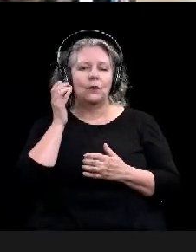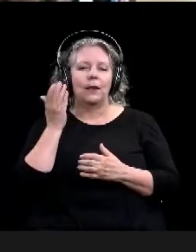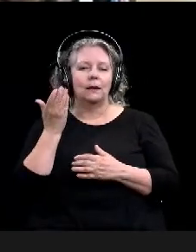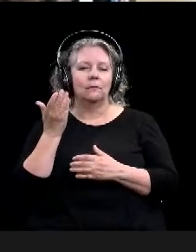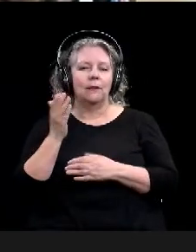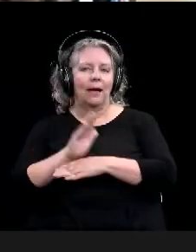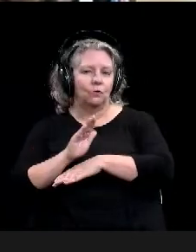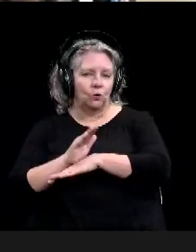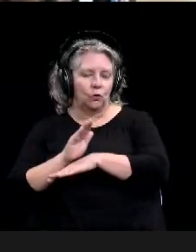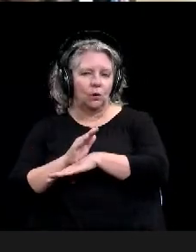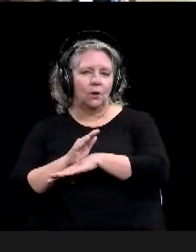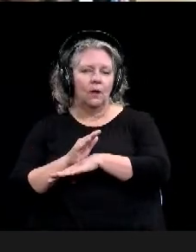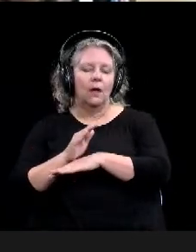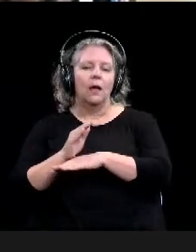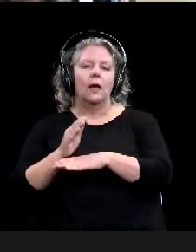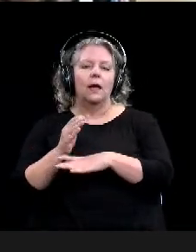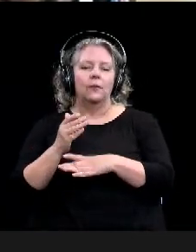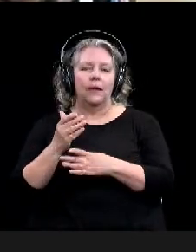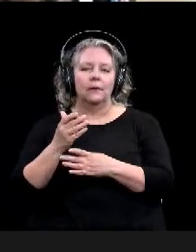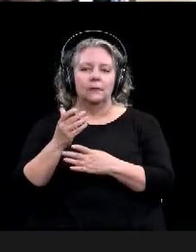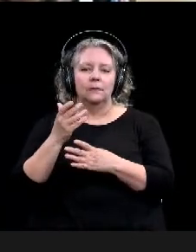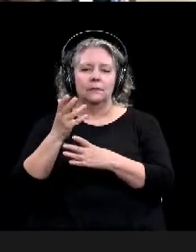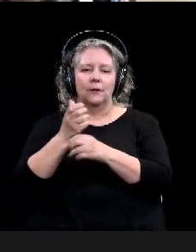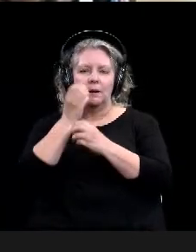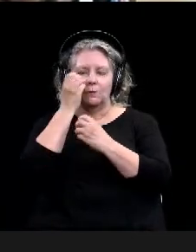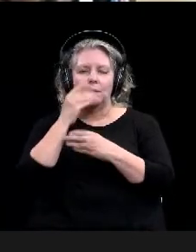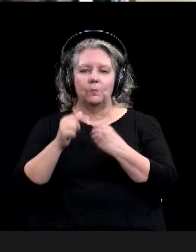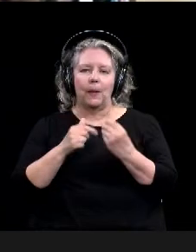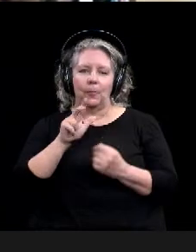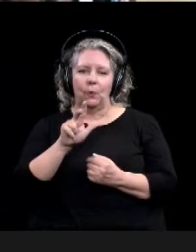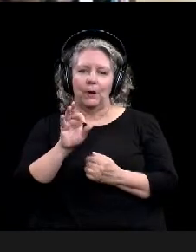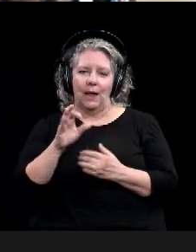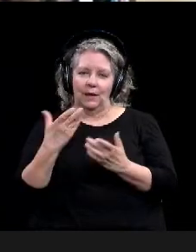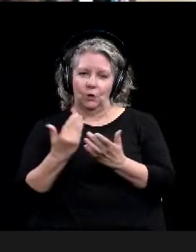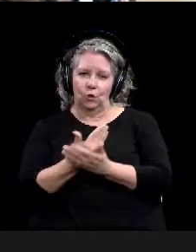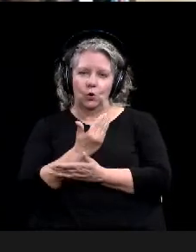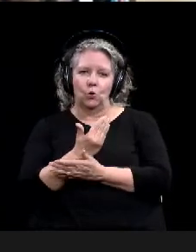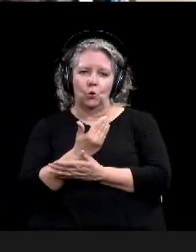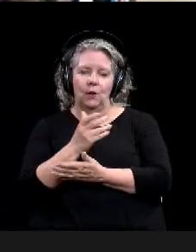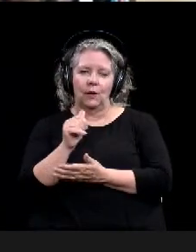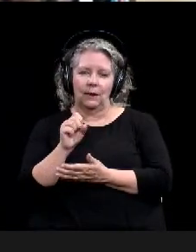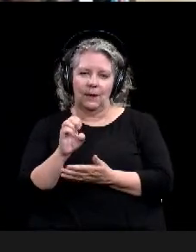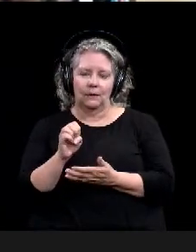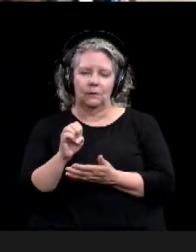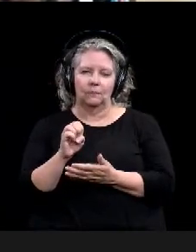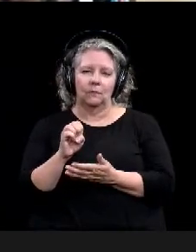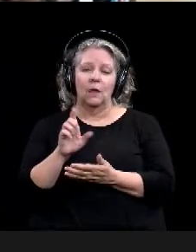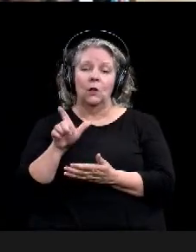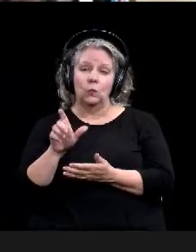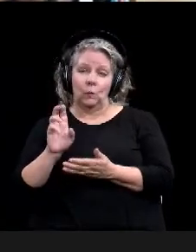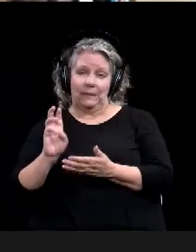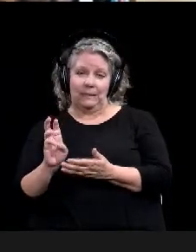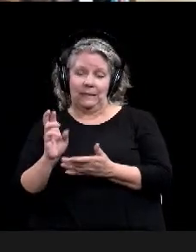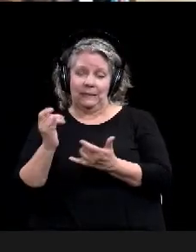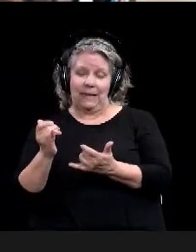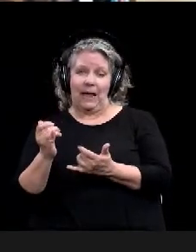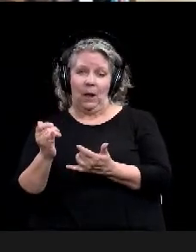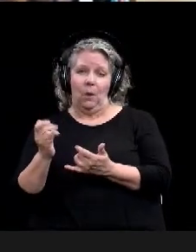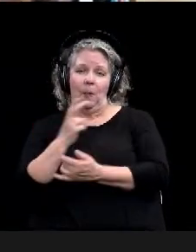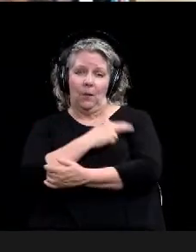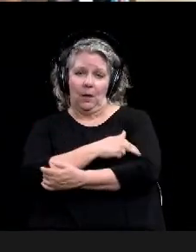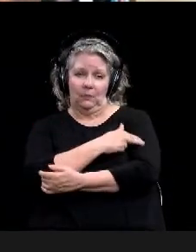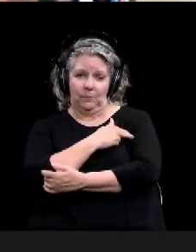casos en 26 están hospitalizados y seis de esos están